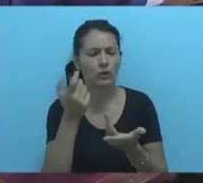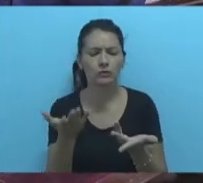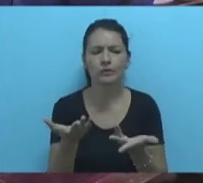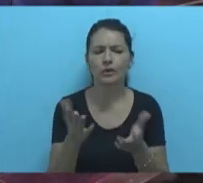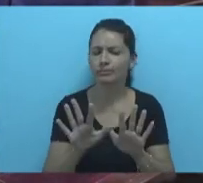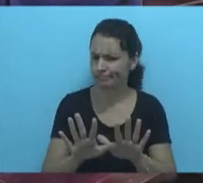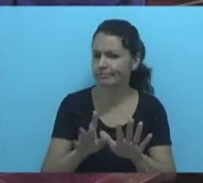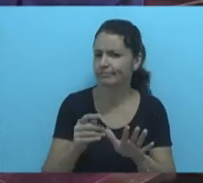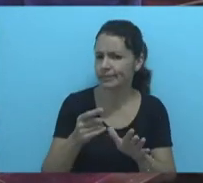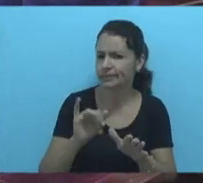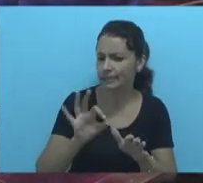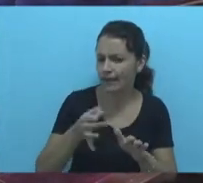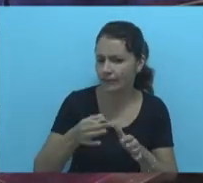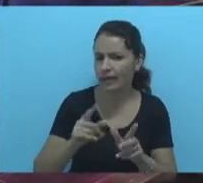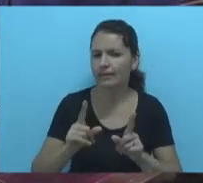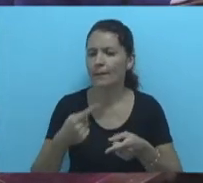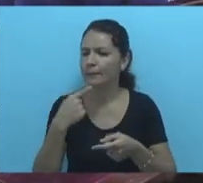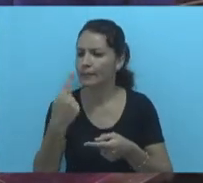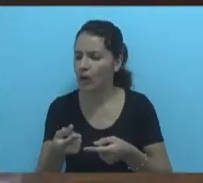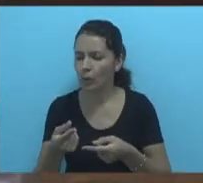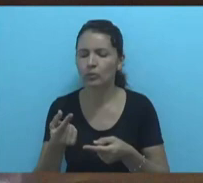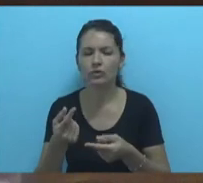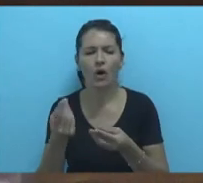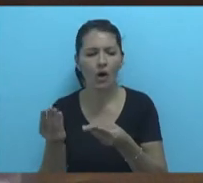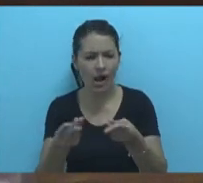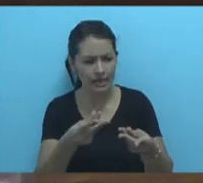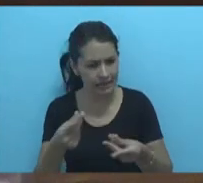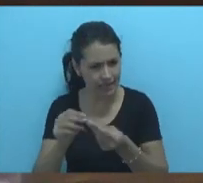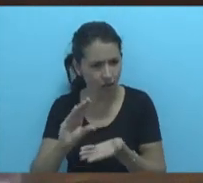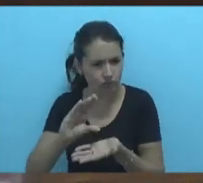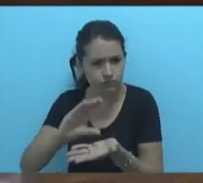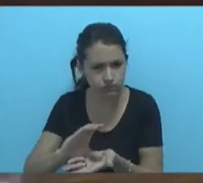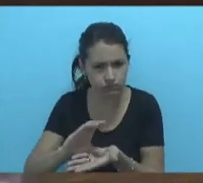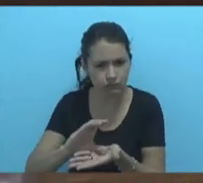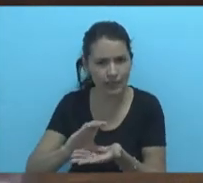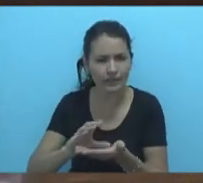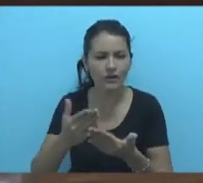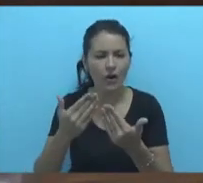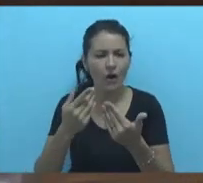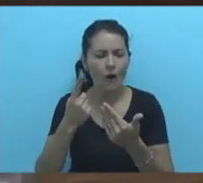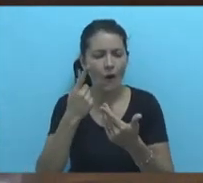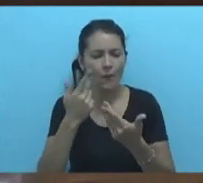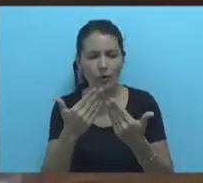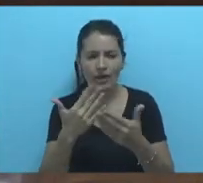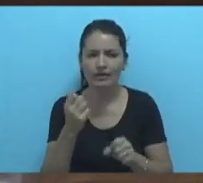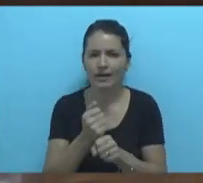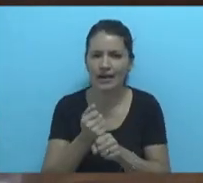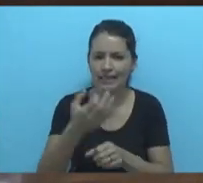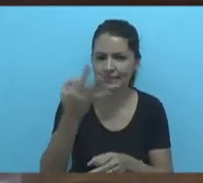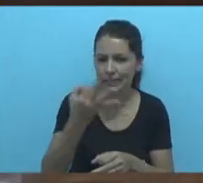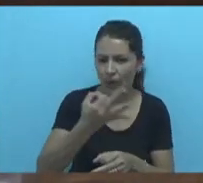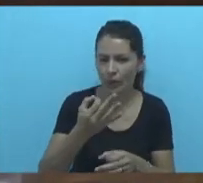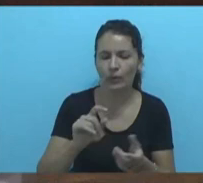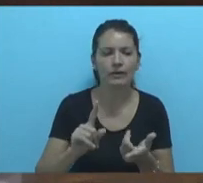es qué están haciendo con el dinero y las partidas que tienen para invertir en seguridad. Ya que cuando vino el ministro acá